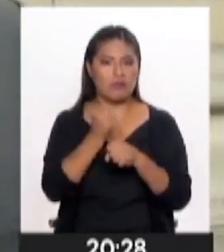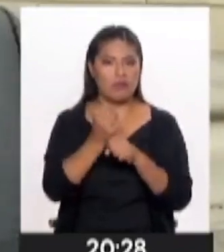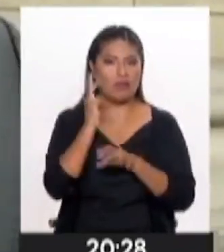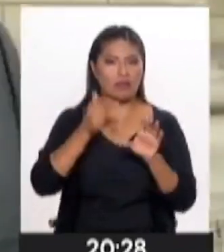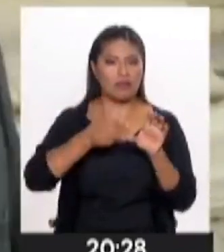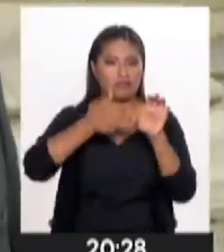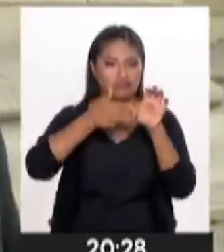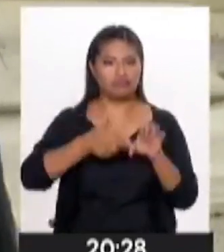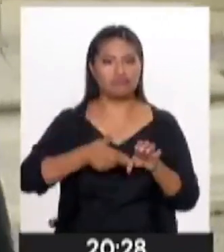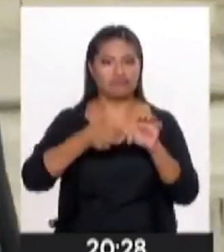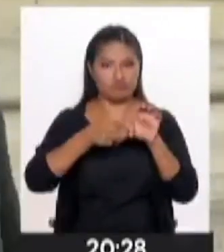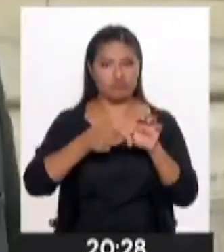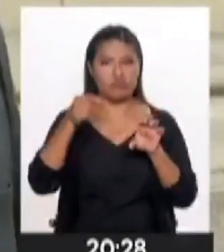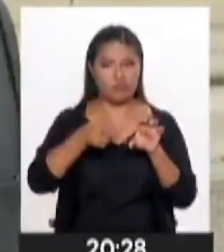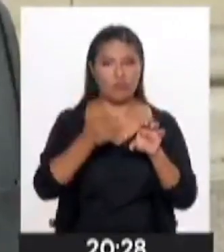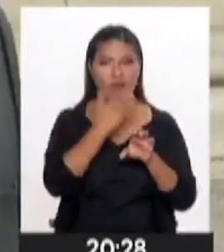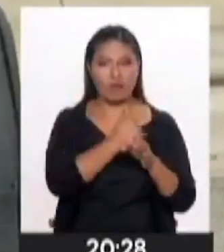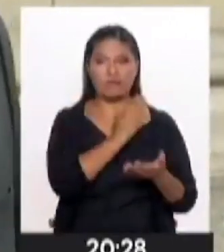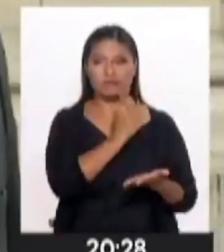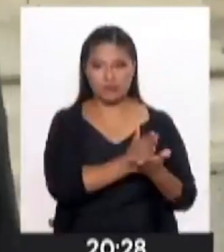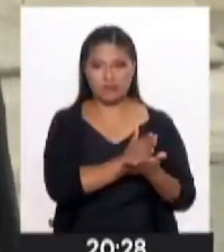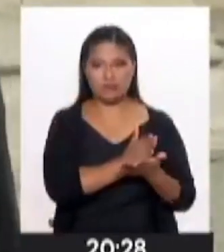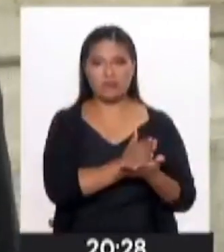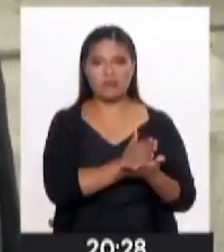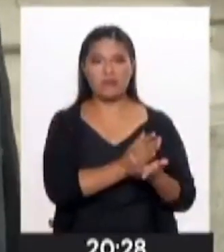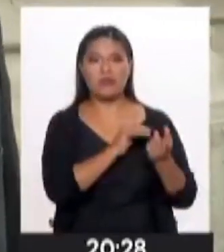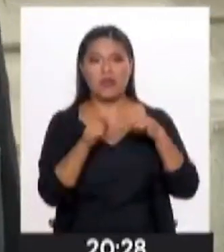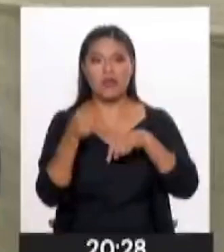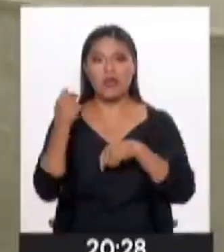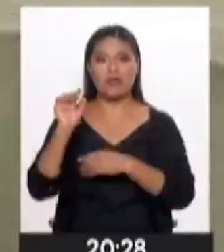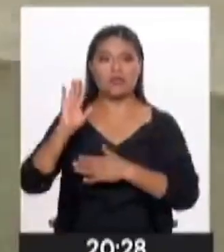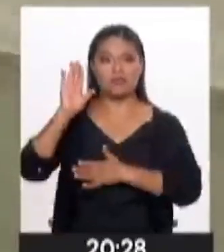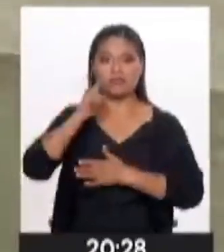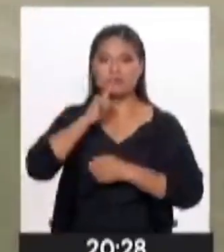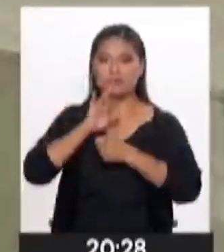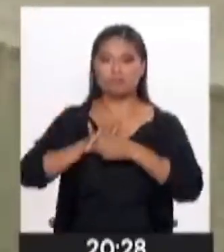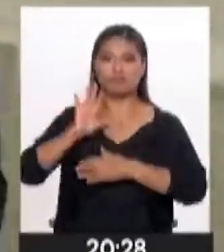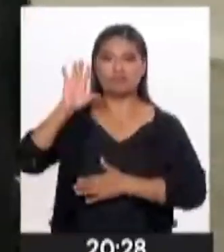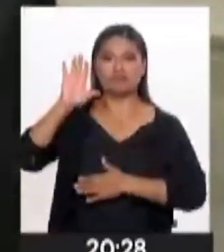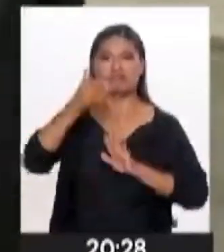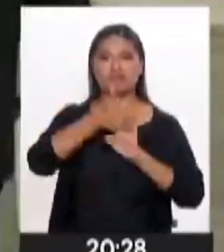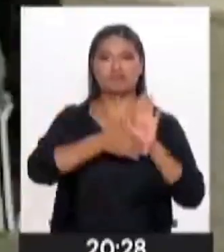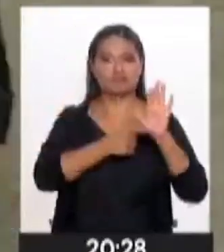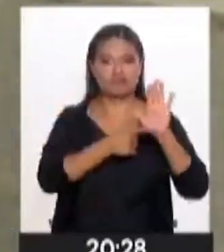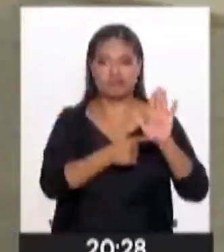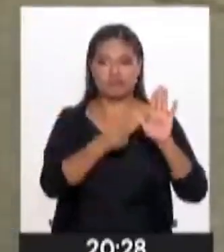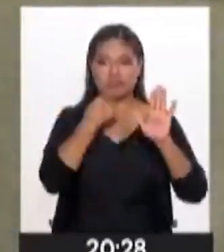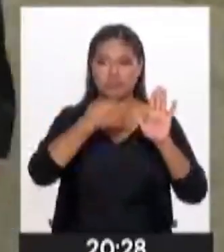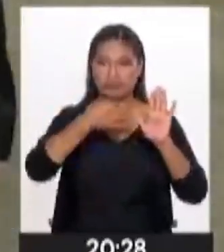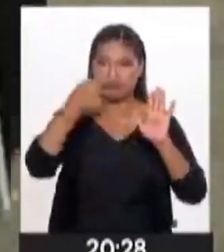Petroperú. La Procuraduría agrega que cuando juró como ministro presentó una hoja